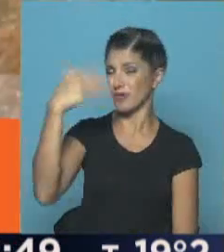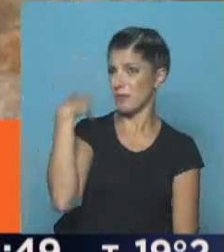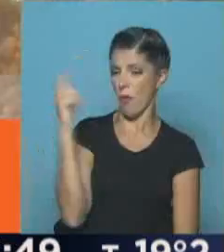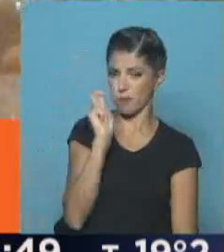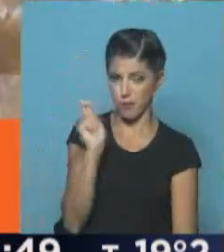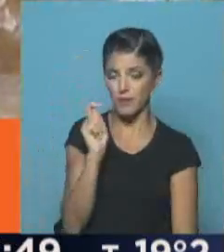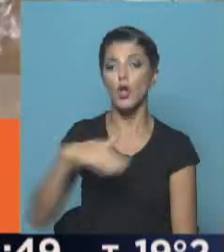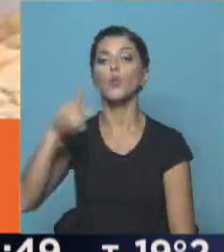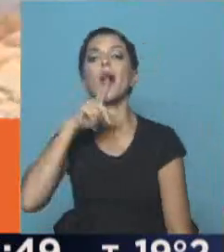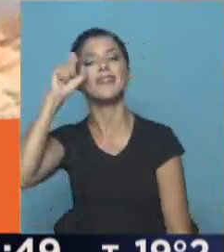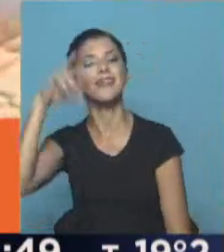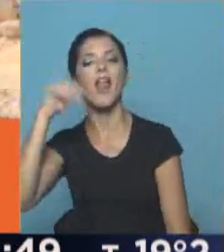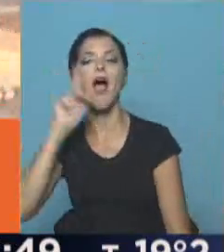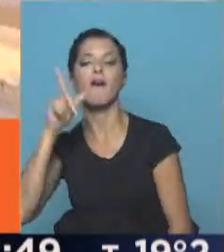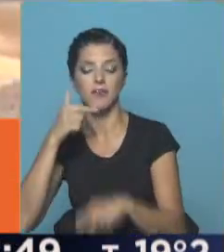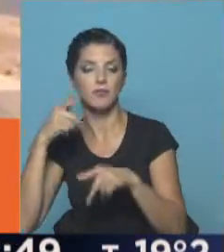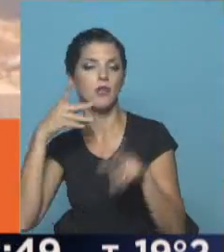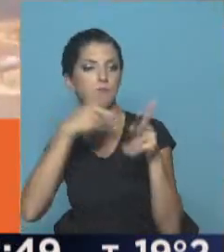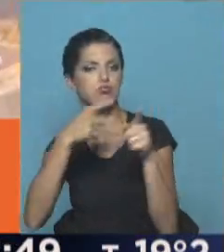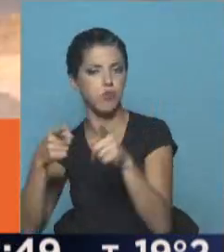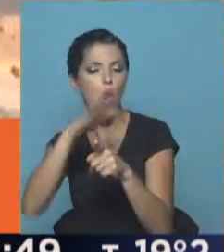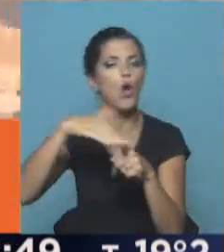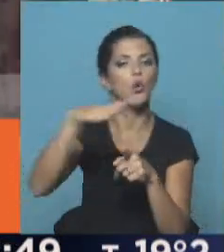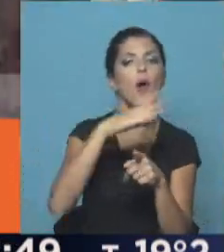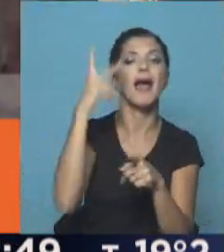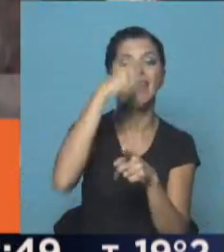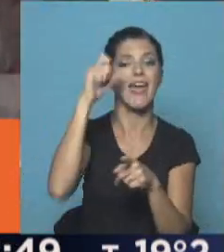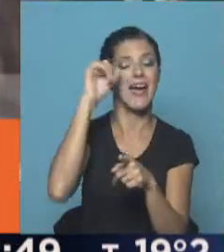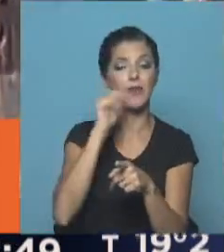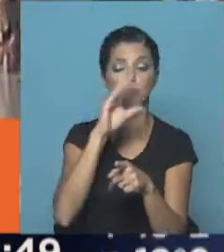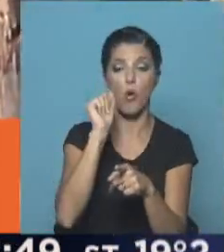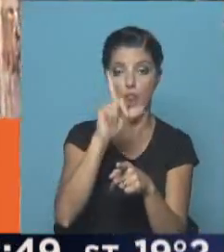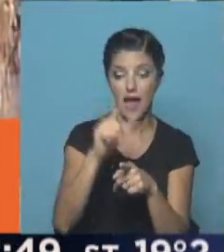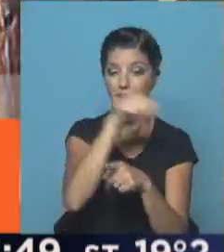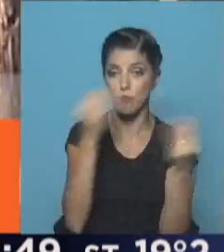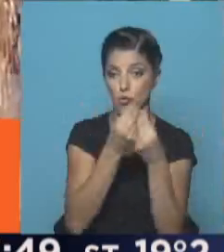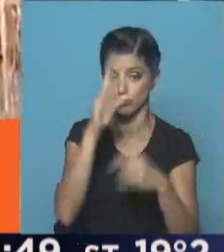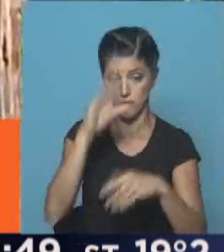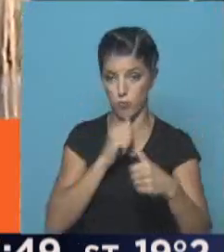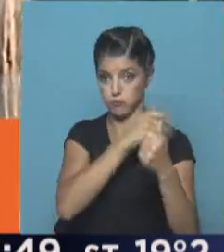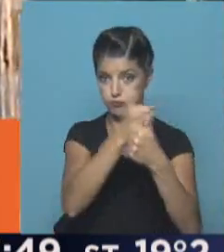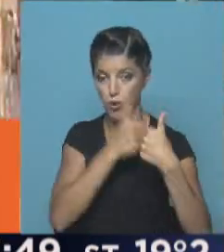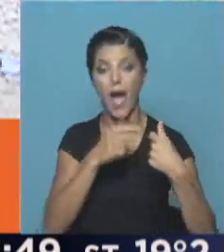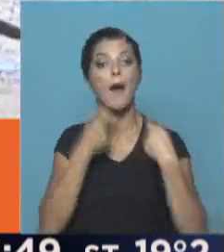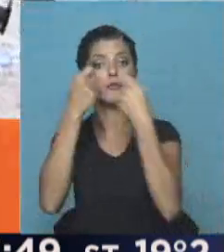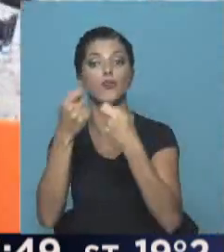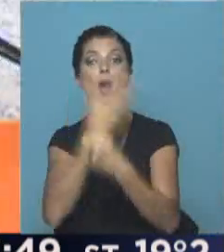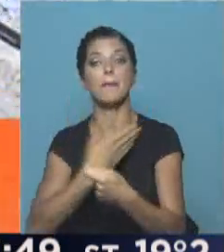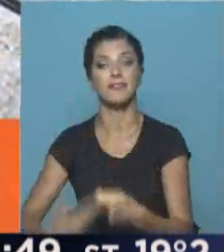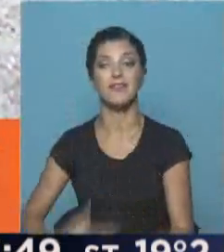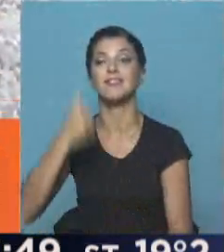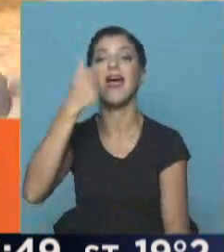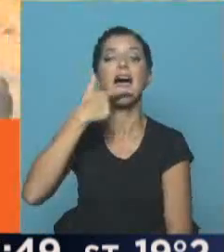Tel Aviv bombardeó posiciones del Hezbollah en Siria, donde el grupo mantiene numerosos combatientes en apoyo al gobierno de Bashar el-Assad. Los